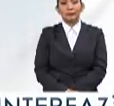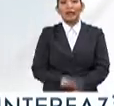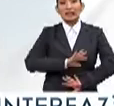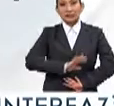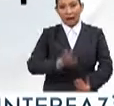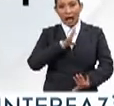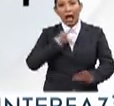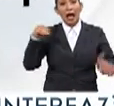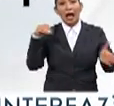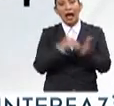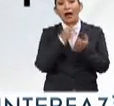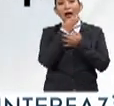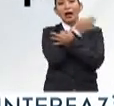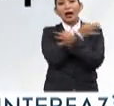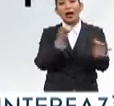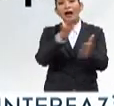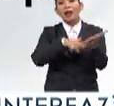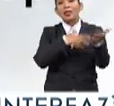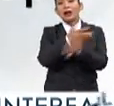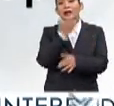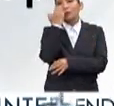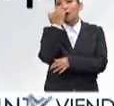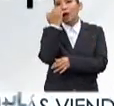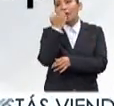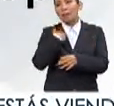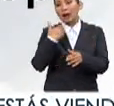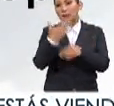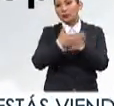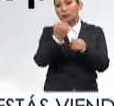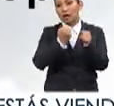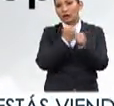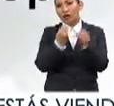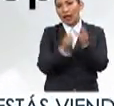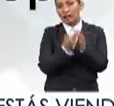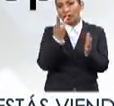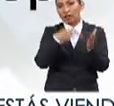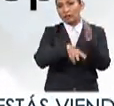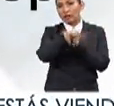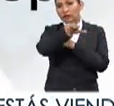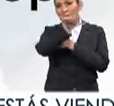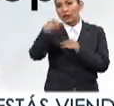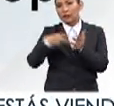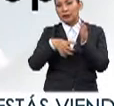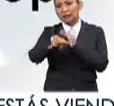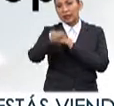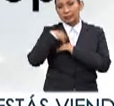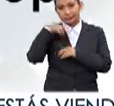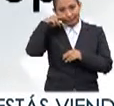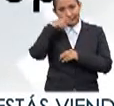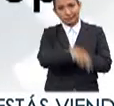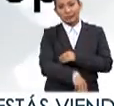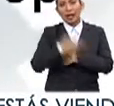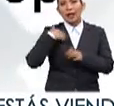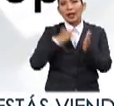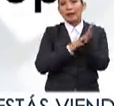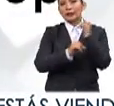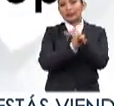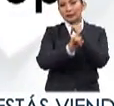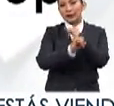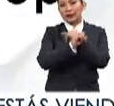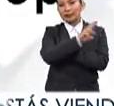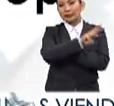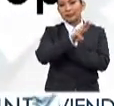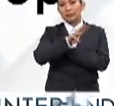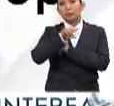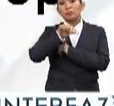ya se encuentra publicado el calendario escolar para el periodo 2018 2019 consultado en